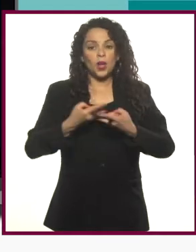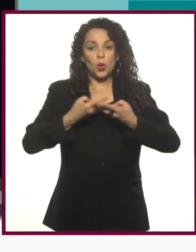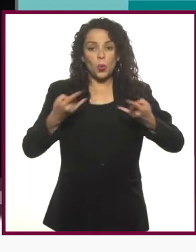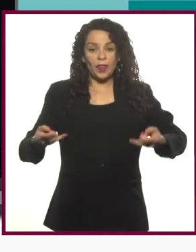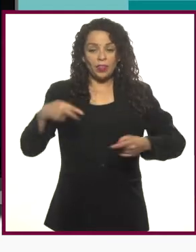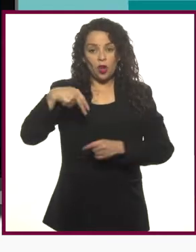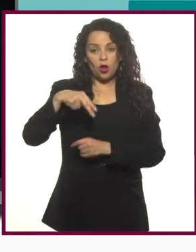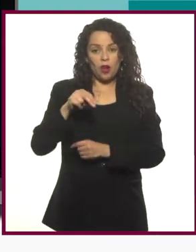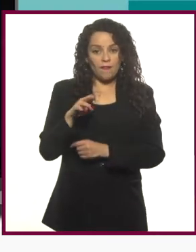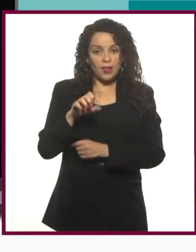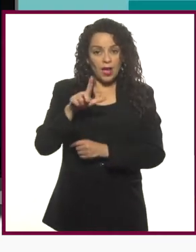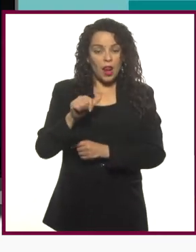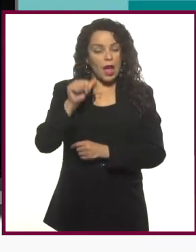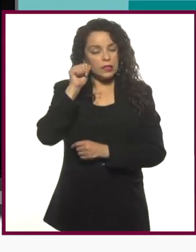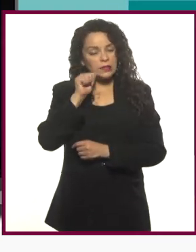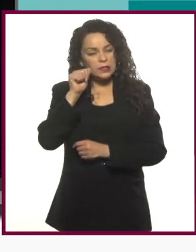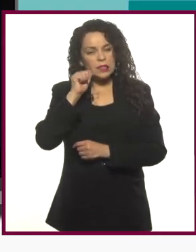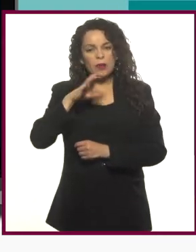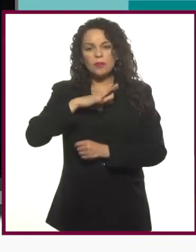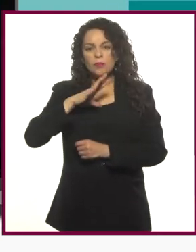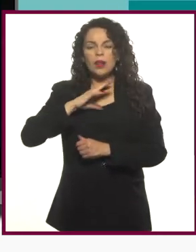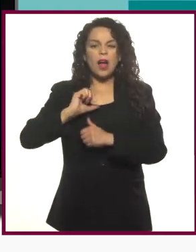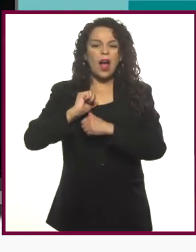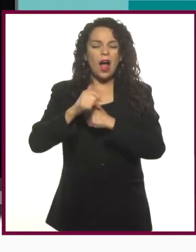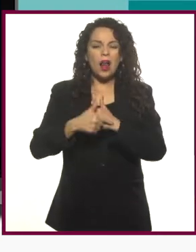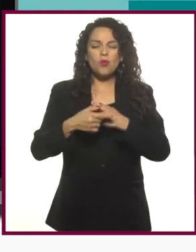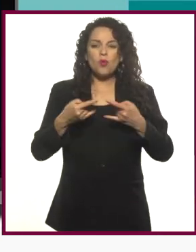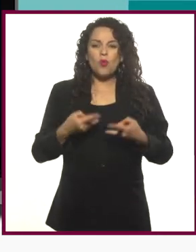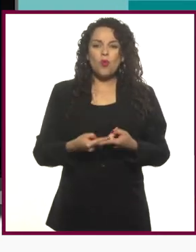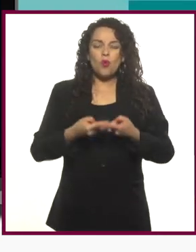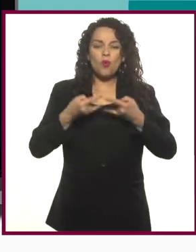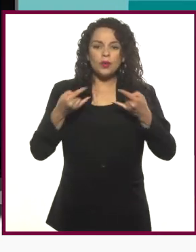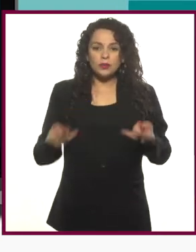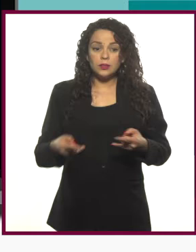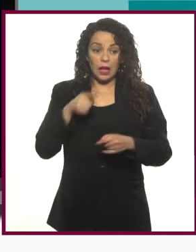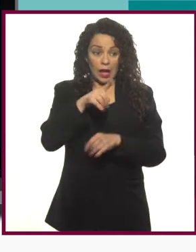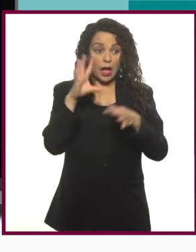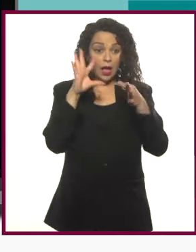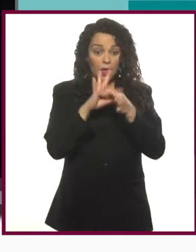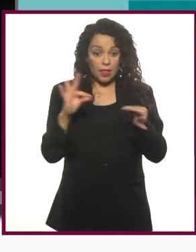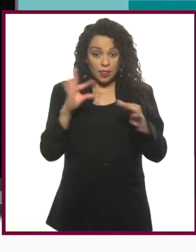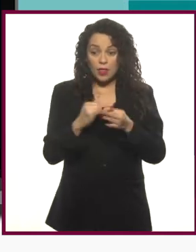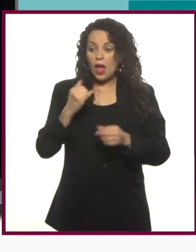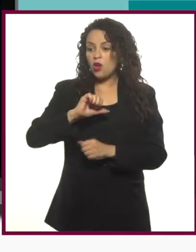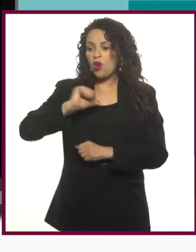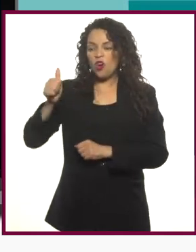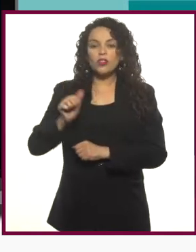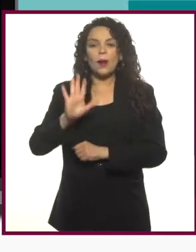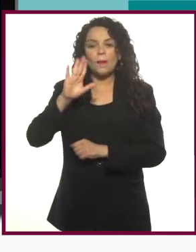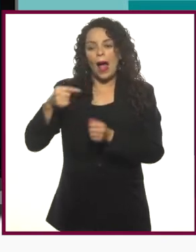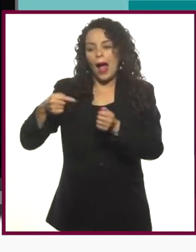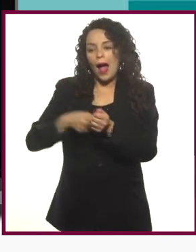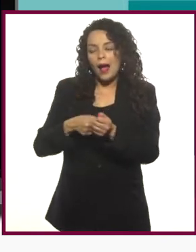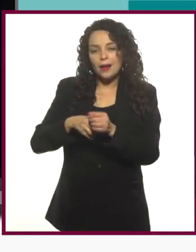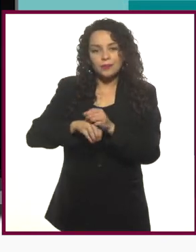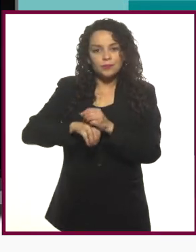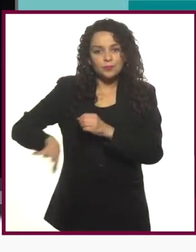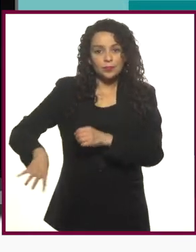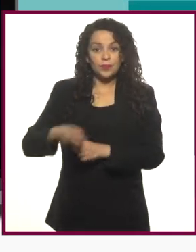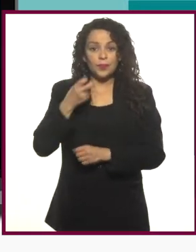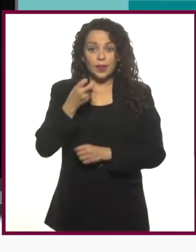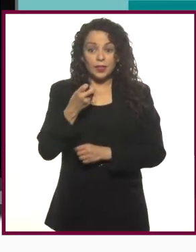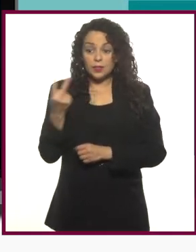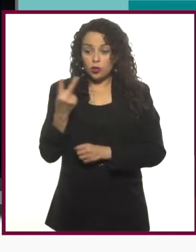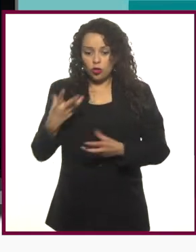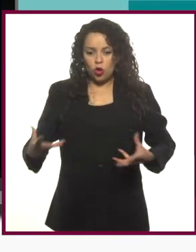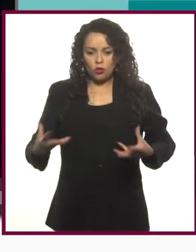Los cuentos, las novelas siempre guardan una historia, la que están contando, y esconden una, y esas